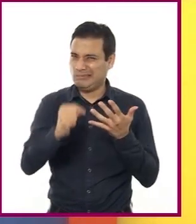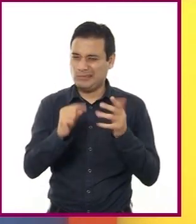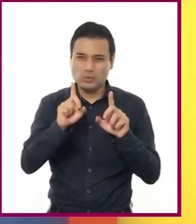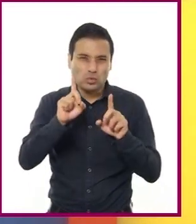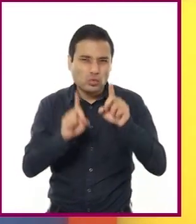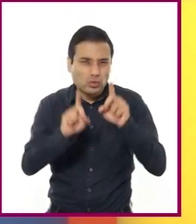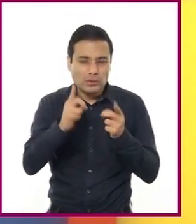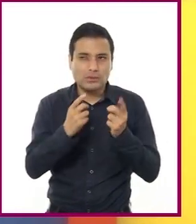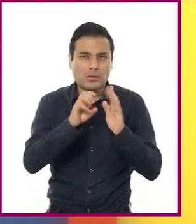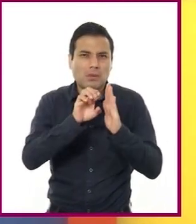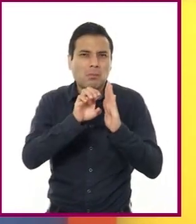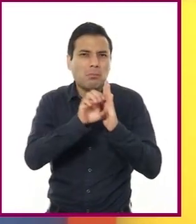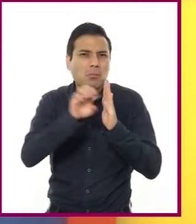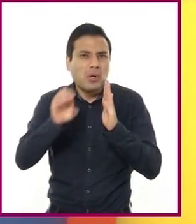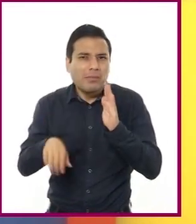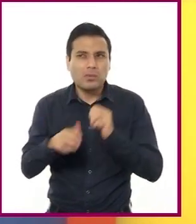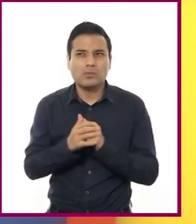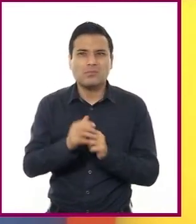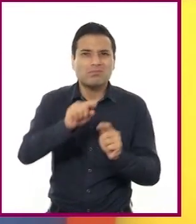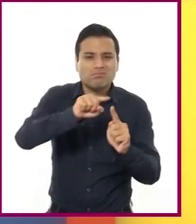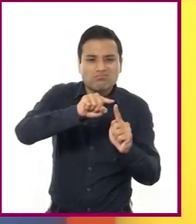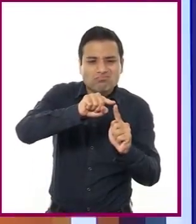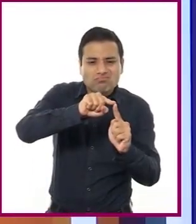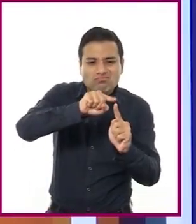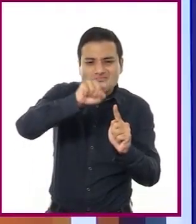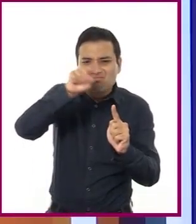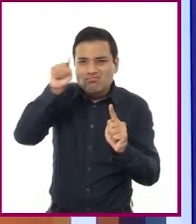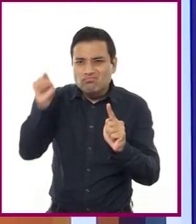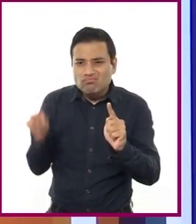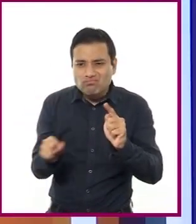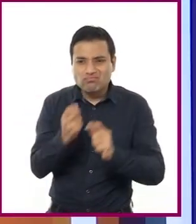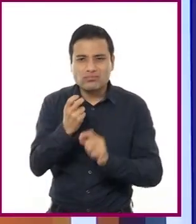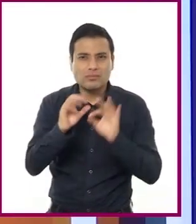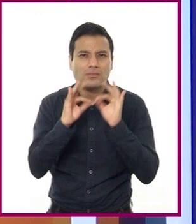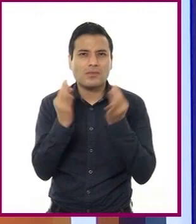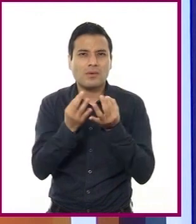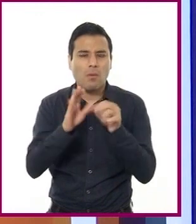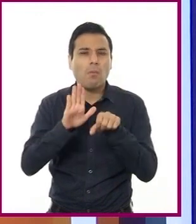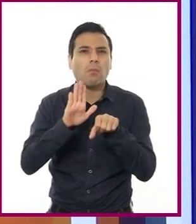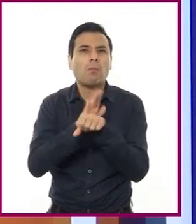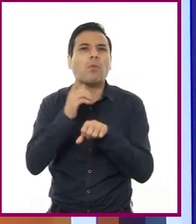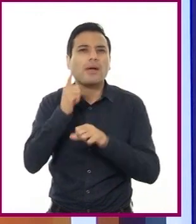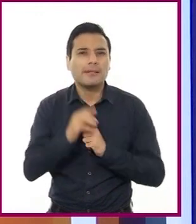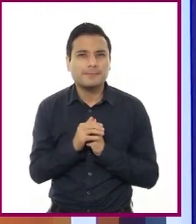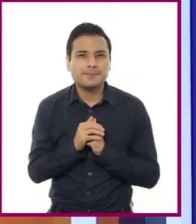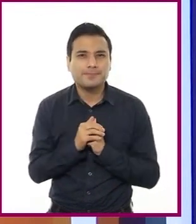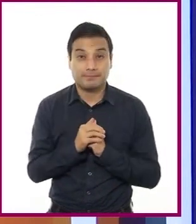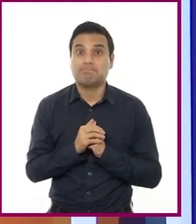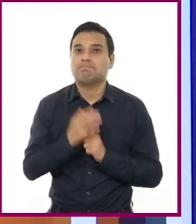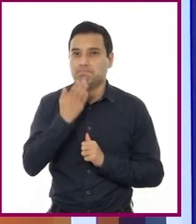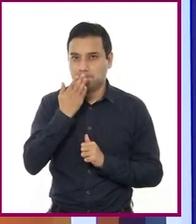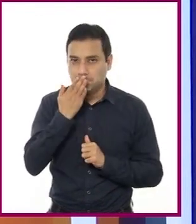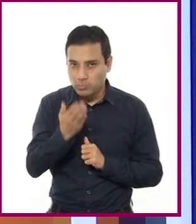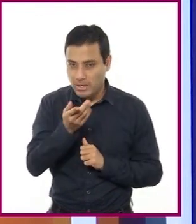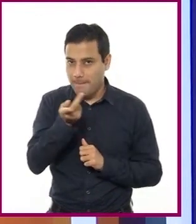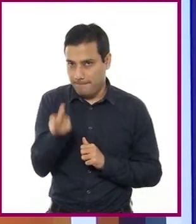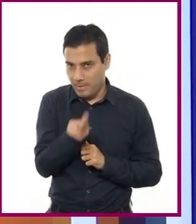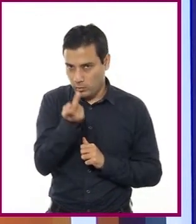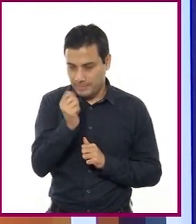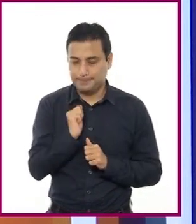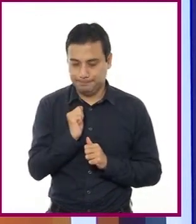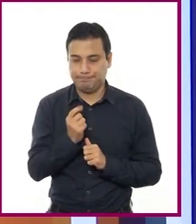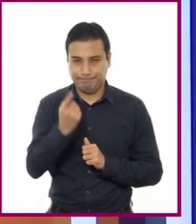ejemplo, ¿por qué tiene esa forma? Esa es una muy buena pregunta. Para retomar los principios físicos